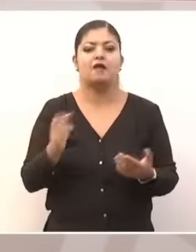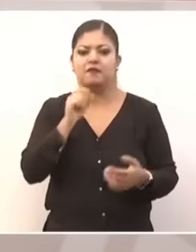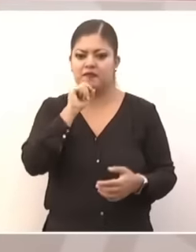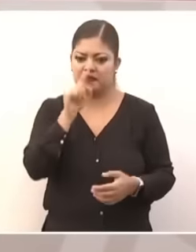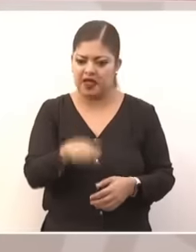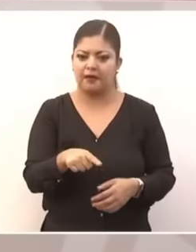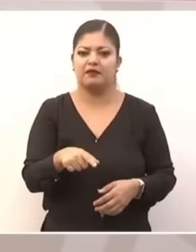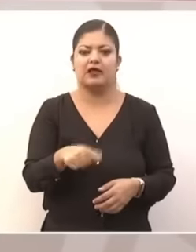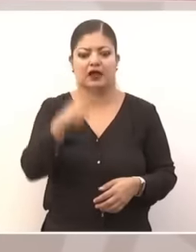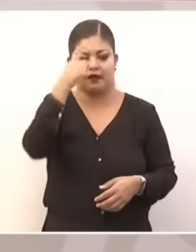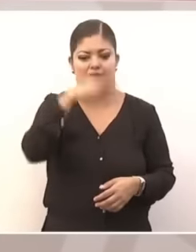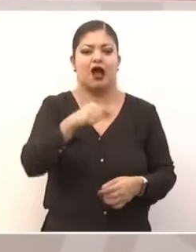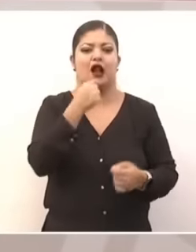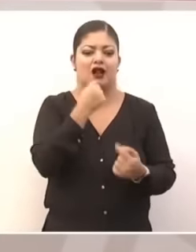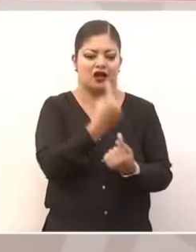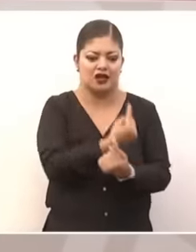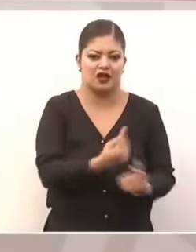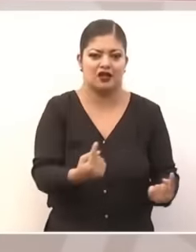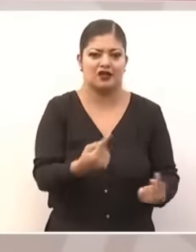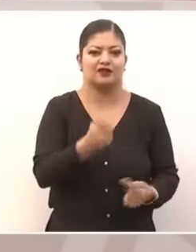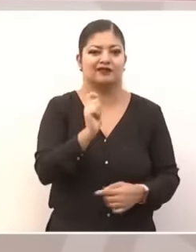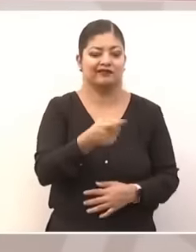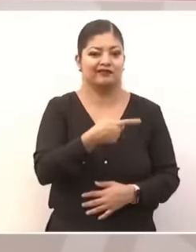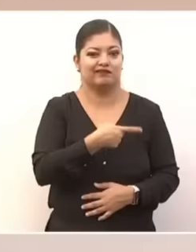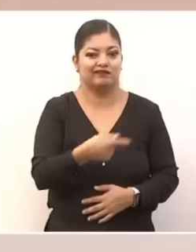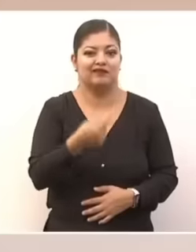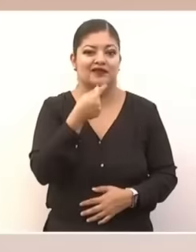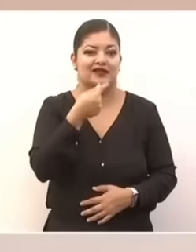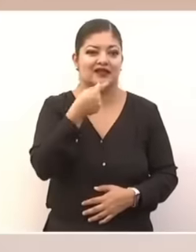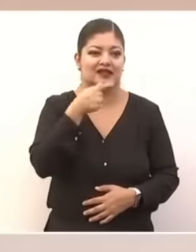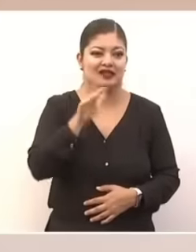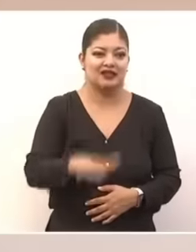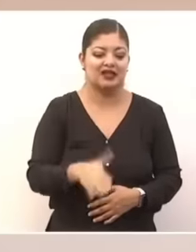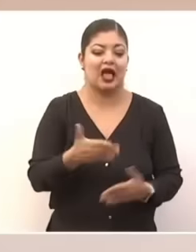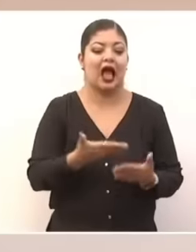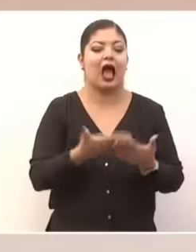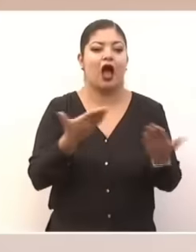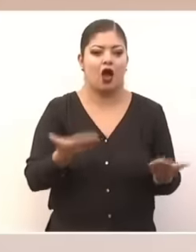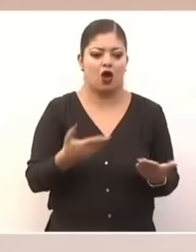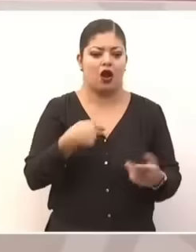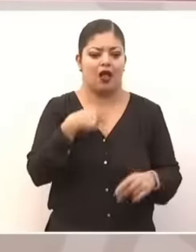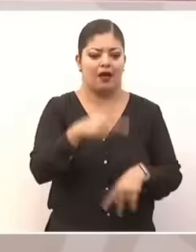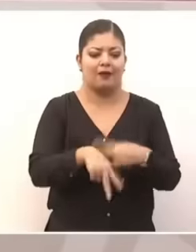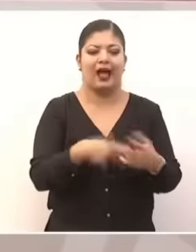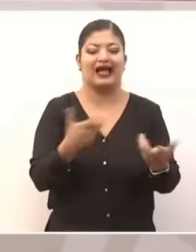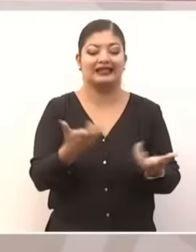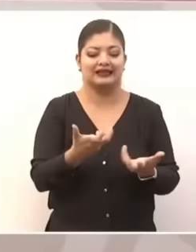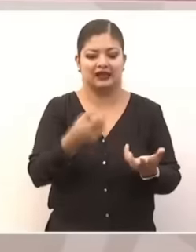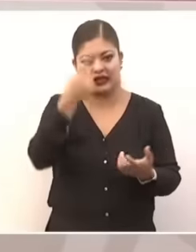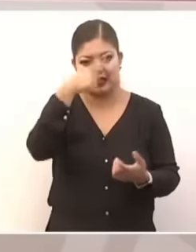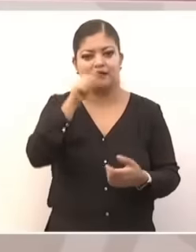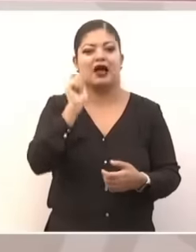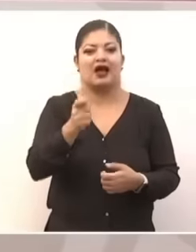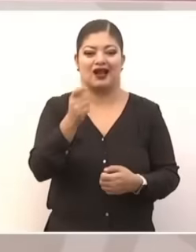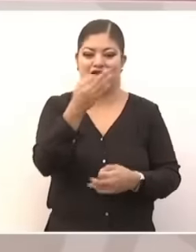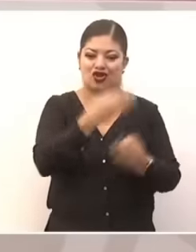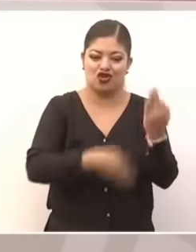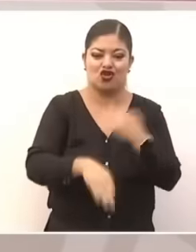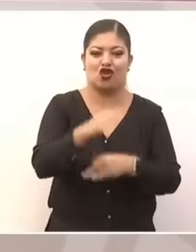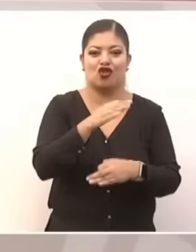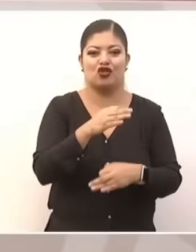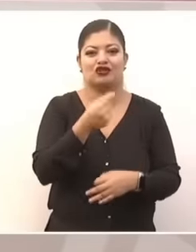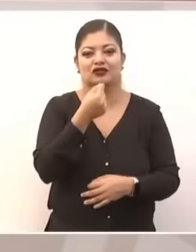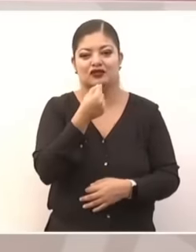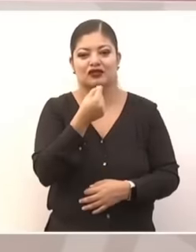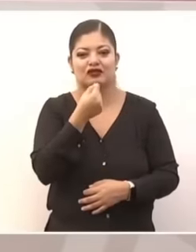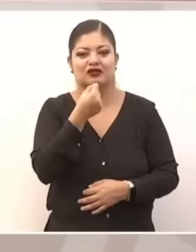también para niños de escasos recursos, niñas. Ahora lo vamos a hacer para todos y para todas los